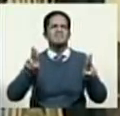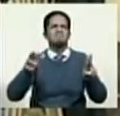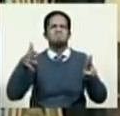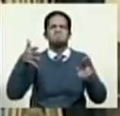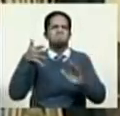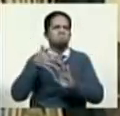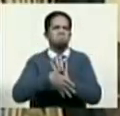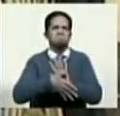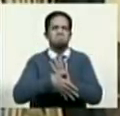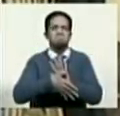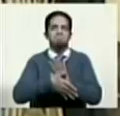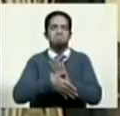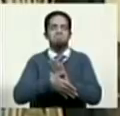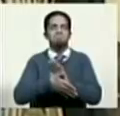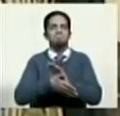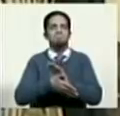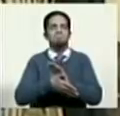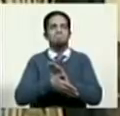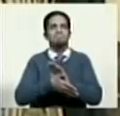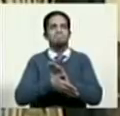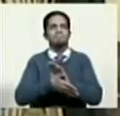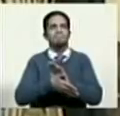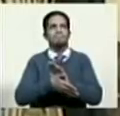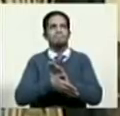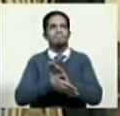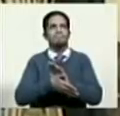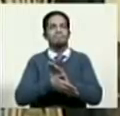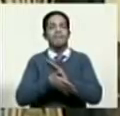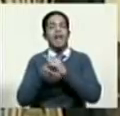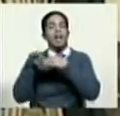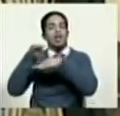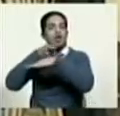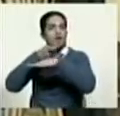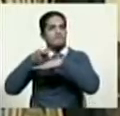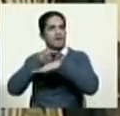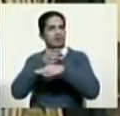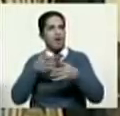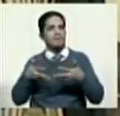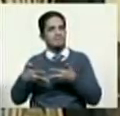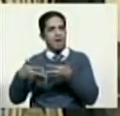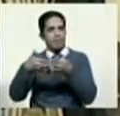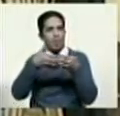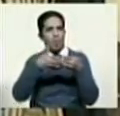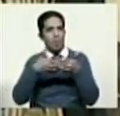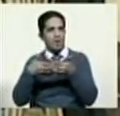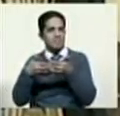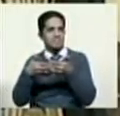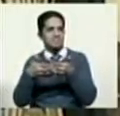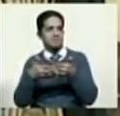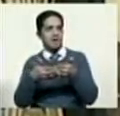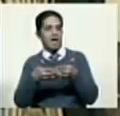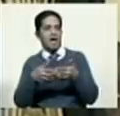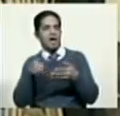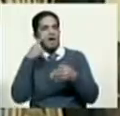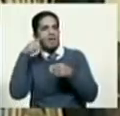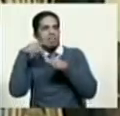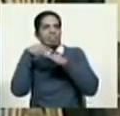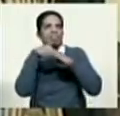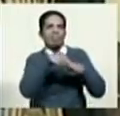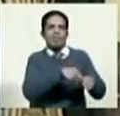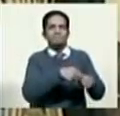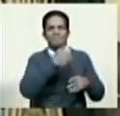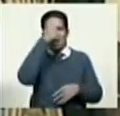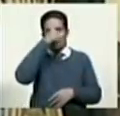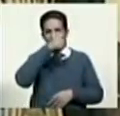por el gobierno del señor Donald Trump, quien ha ratificado el domingo